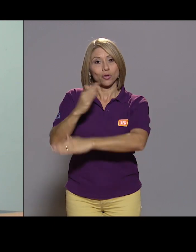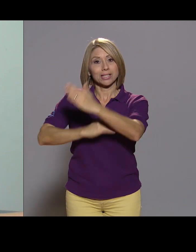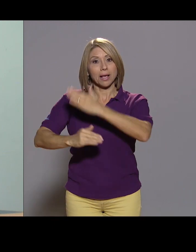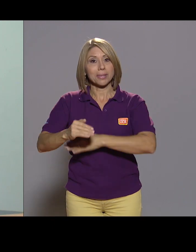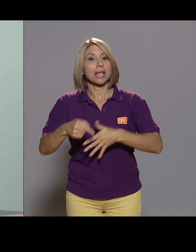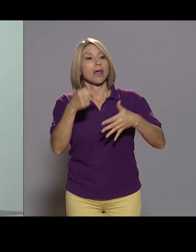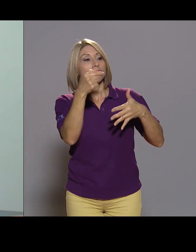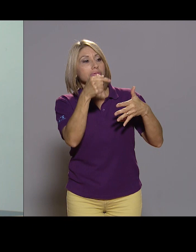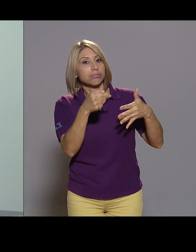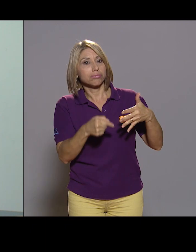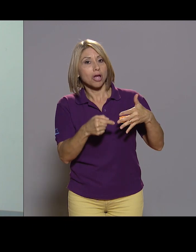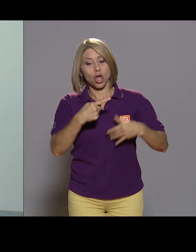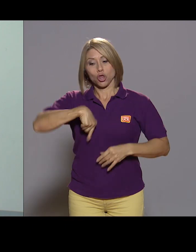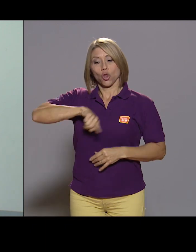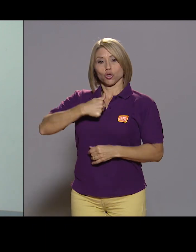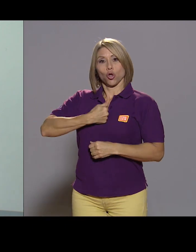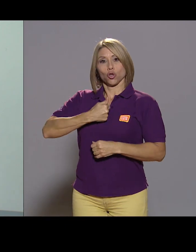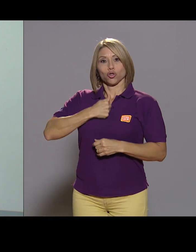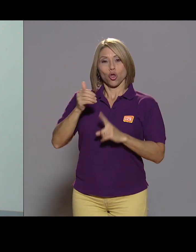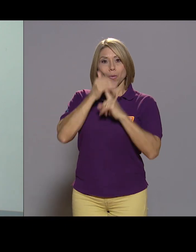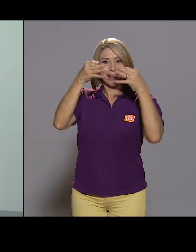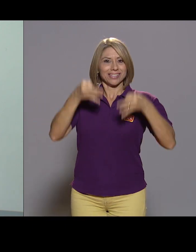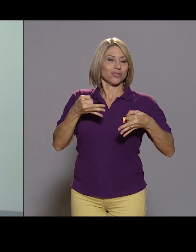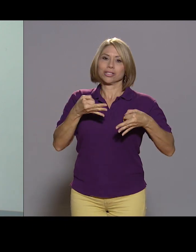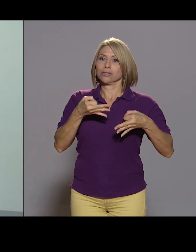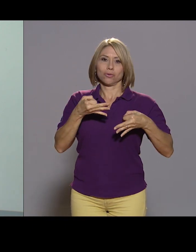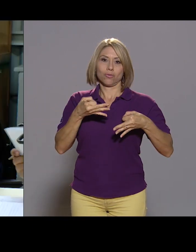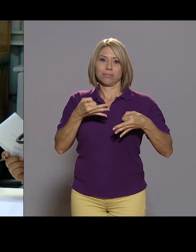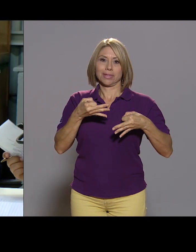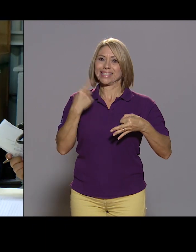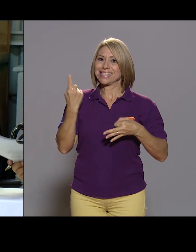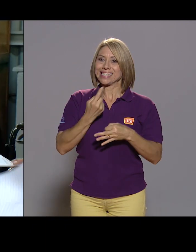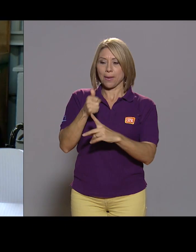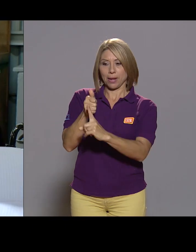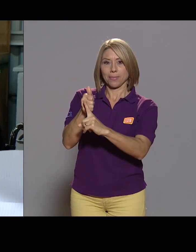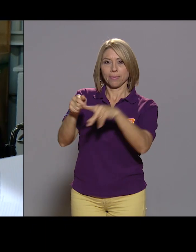vamos a tomar decisiones, siempre va a ser la persona con discapacidad.